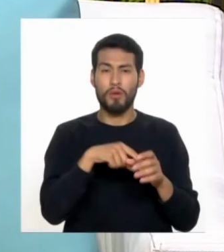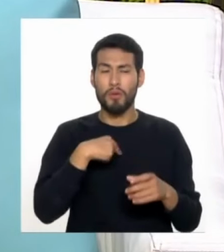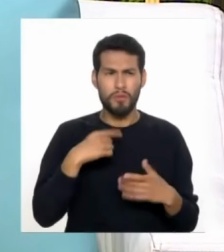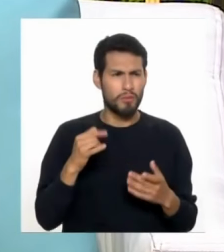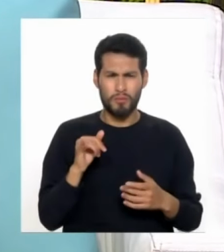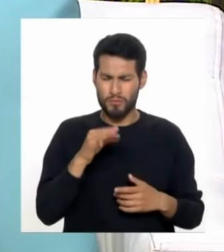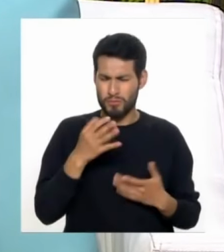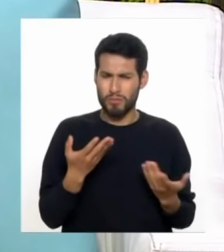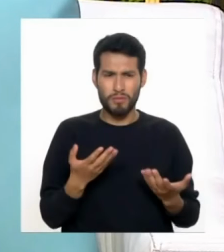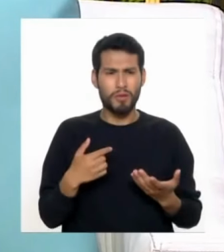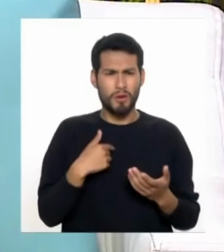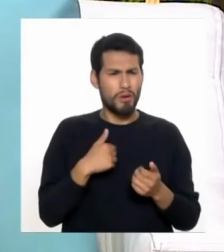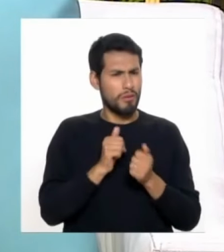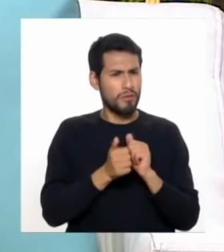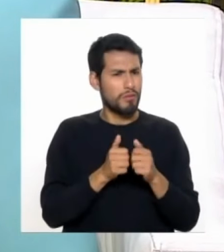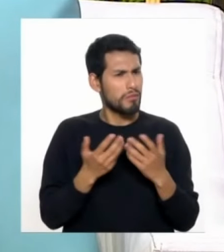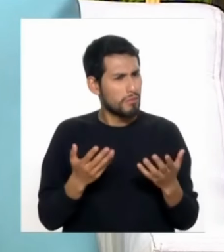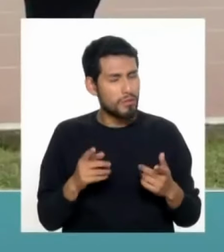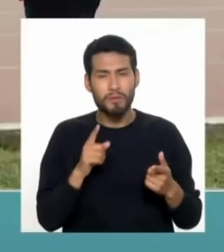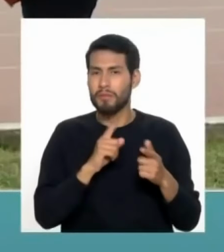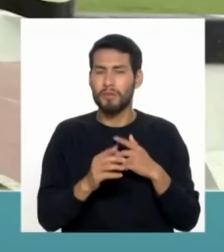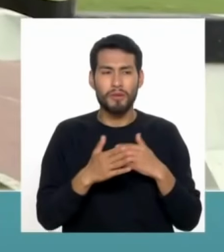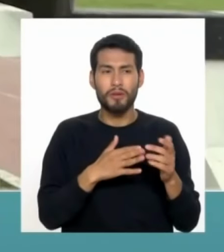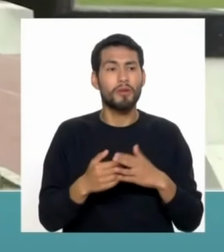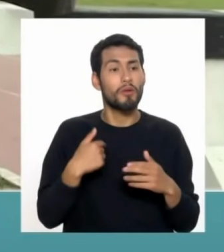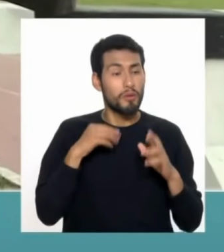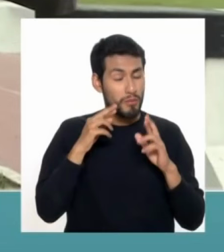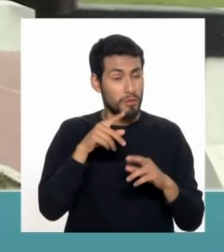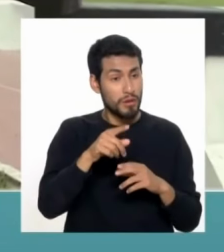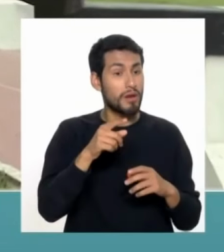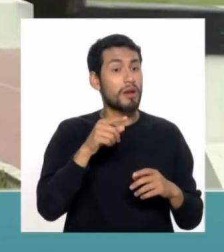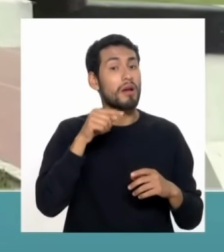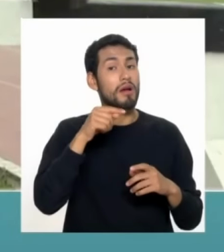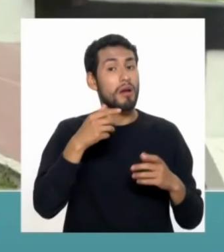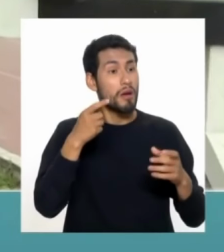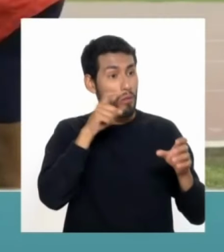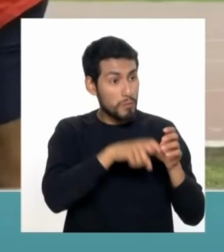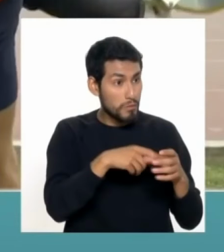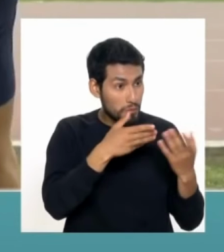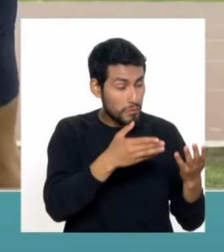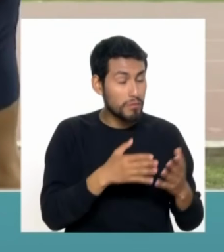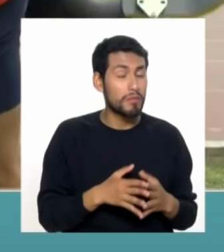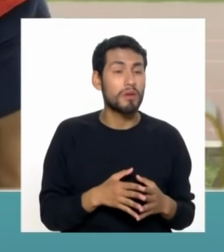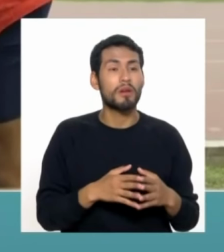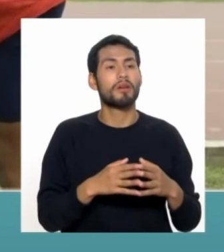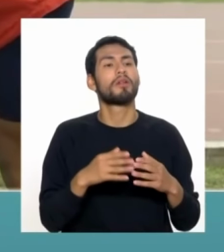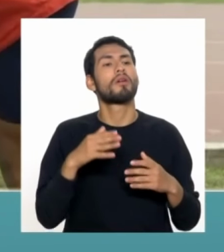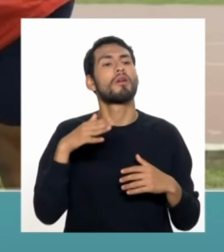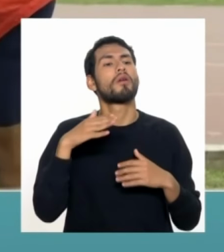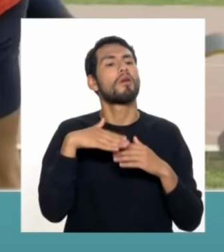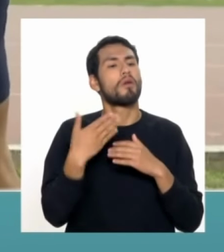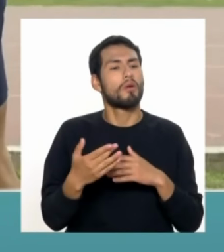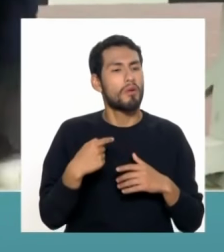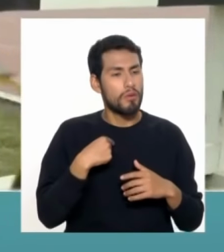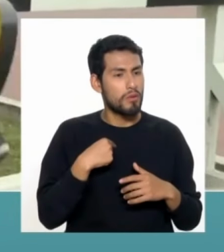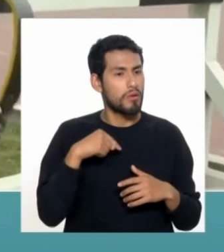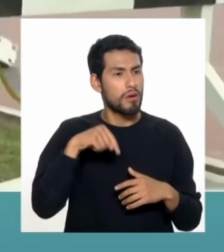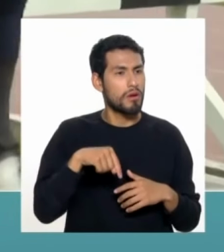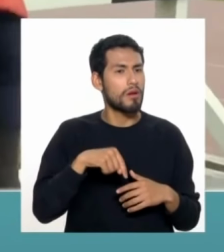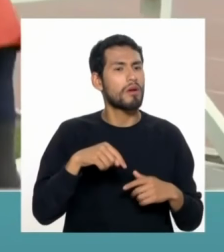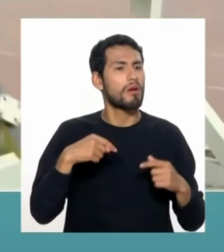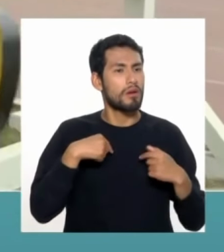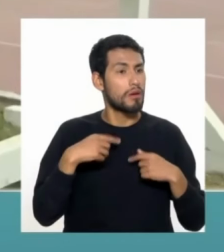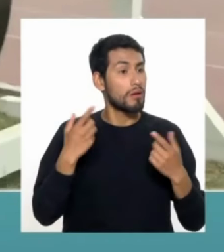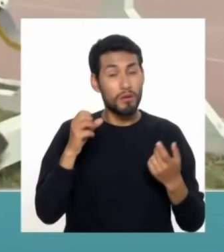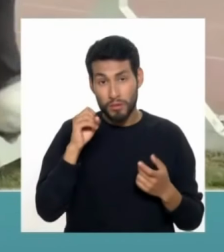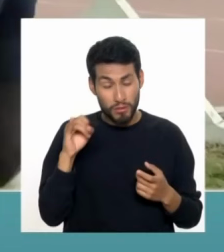injusto. Dejando de lado eso, estoy a la espera de ese evento y me encuentro en el caso